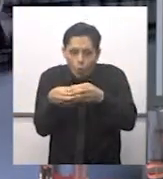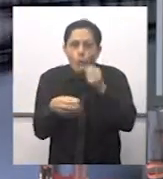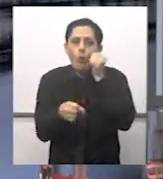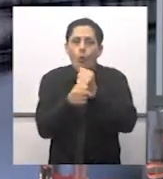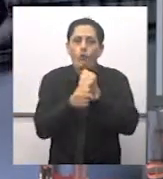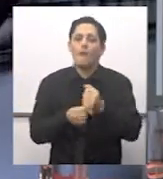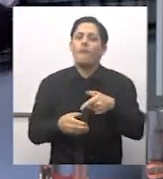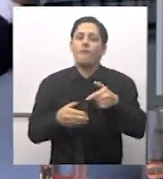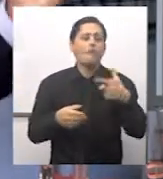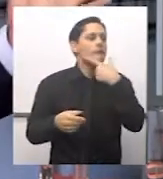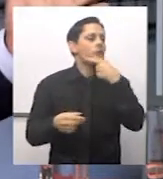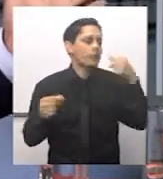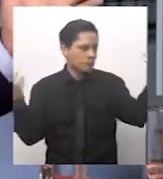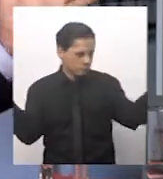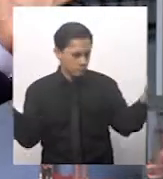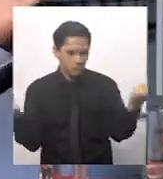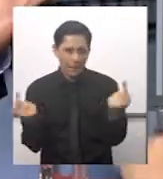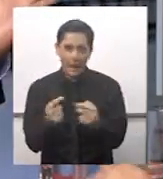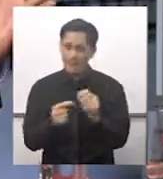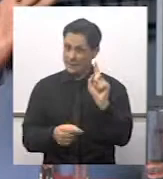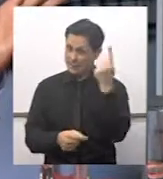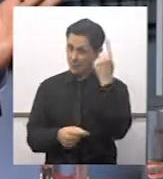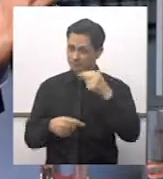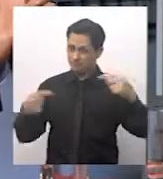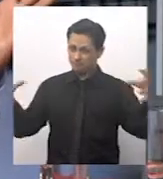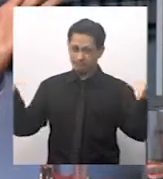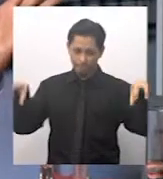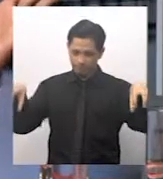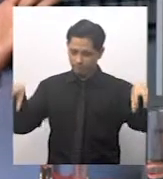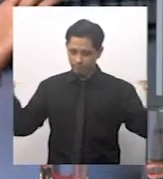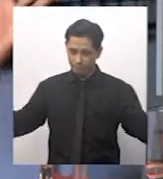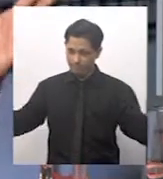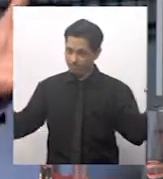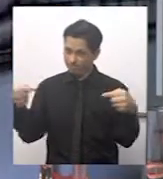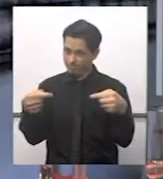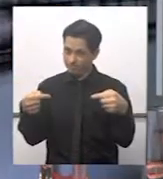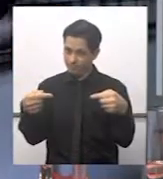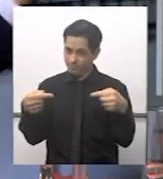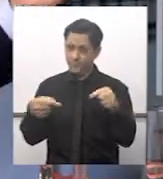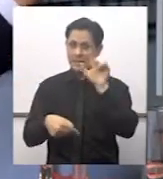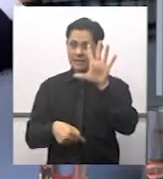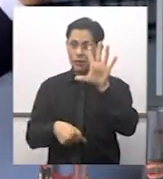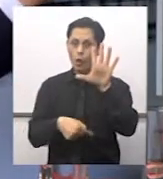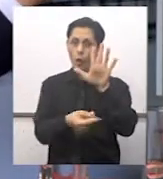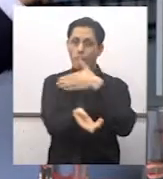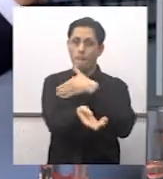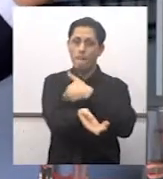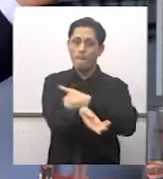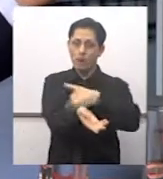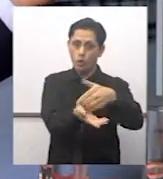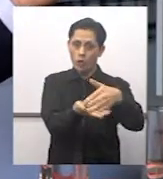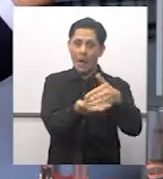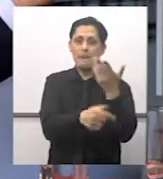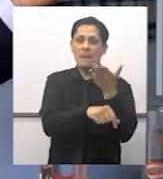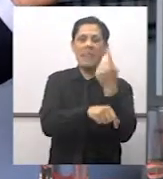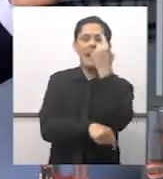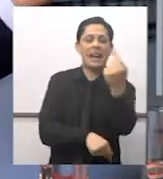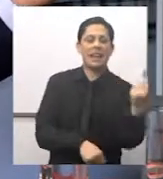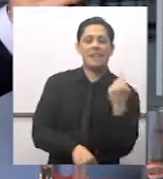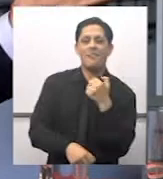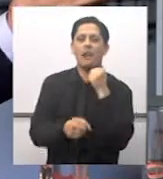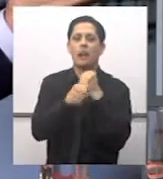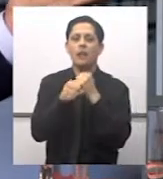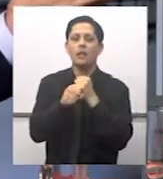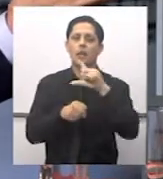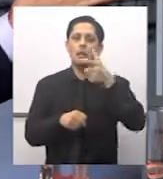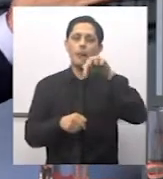las posiciones estaban muy extremas. Sí, total. 5 millones pedía cada trabajador y TPS decía que no tenía ninguna deuda legal.